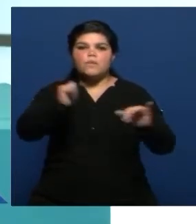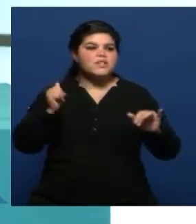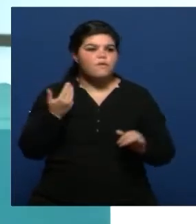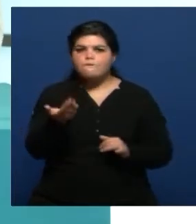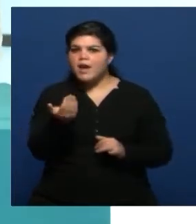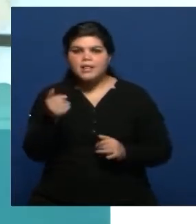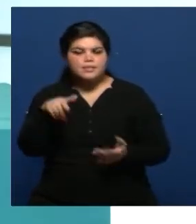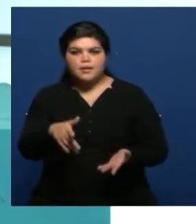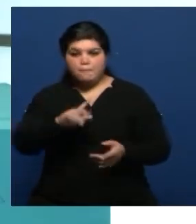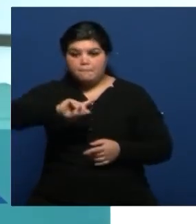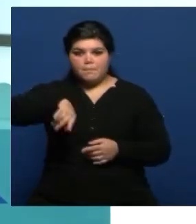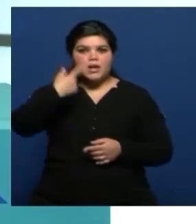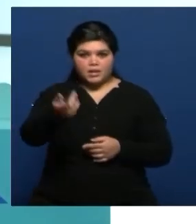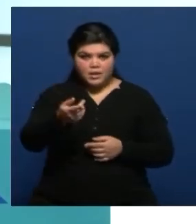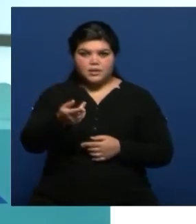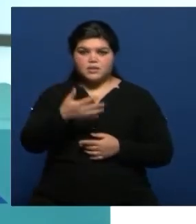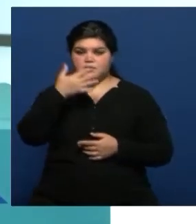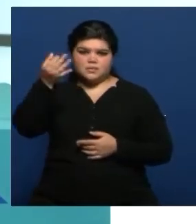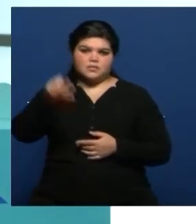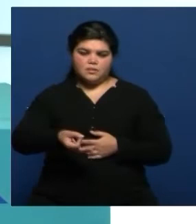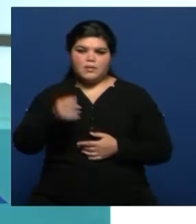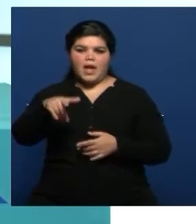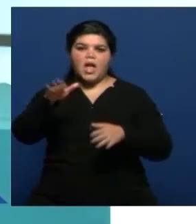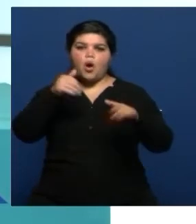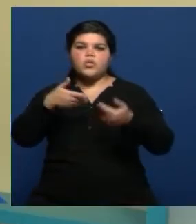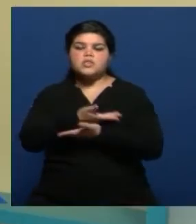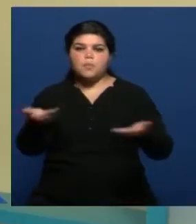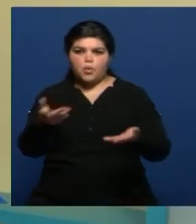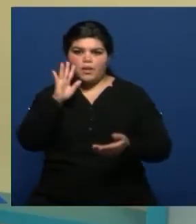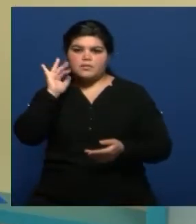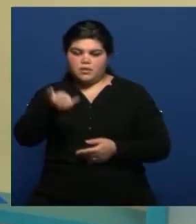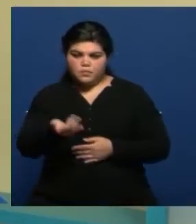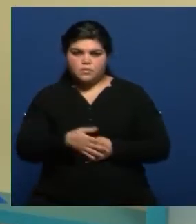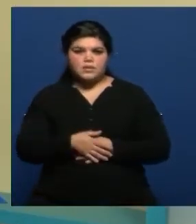lo van a ver mañana en la participación que tengamos en la audiencia pública. José Luis,